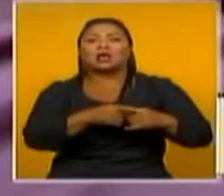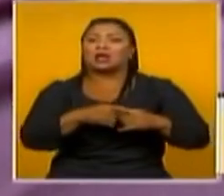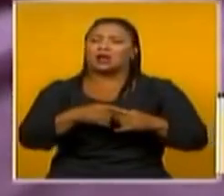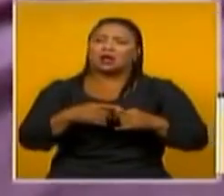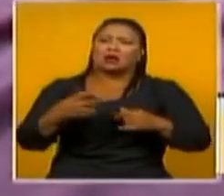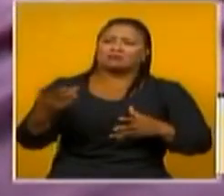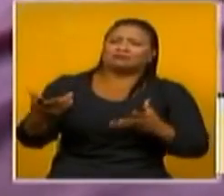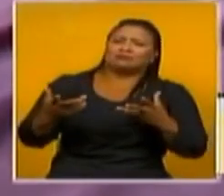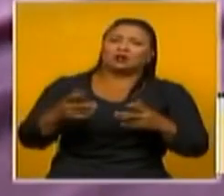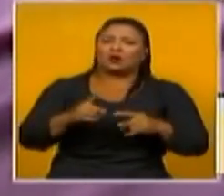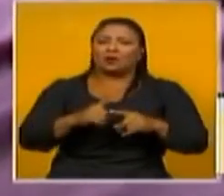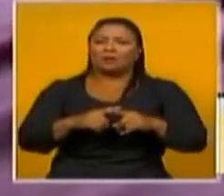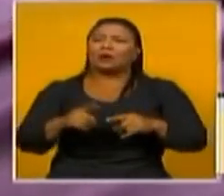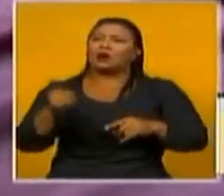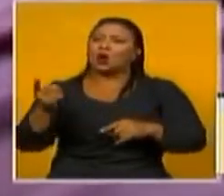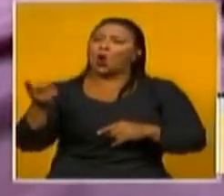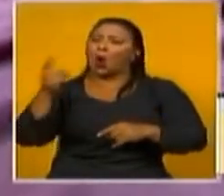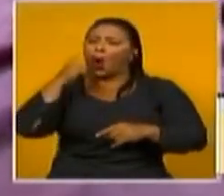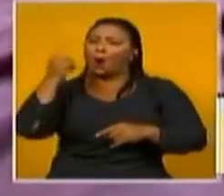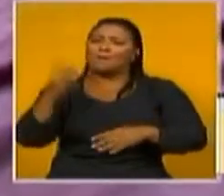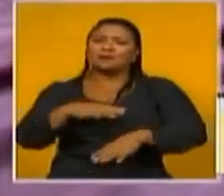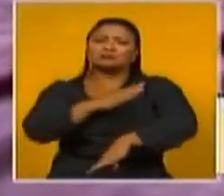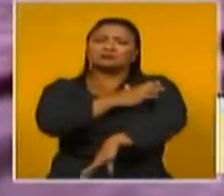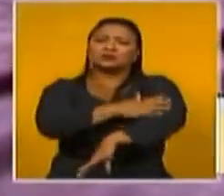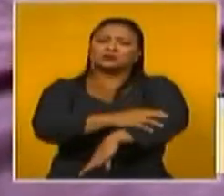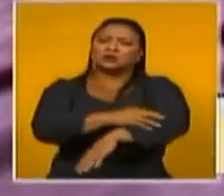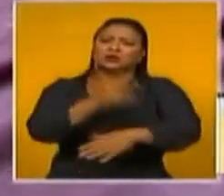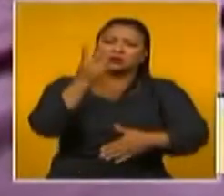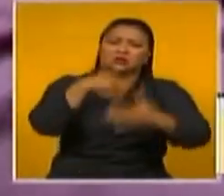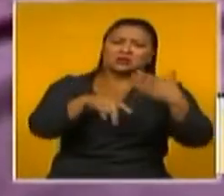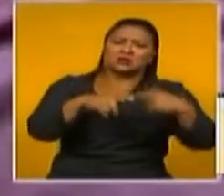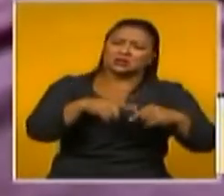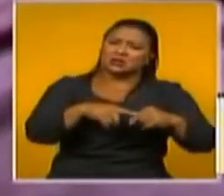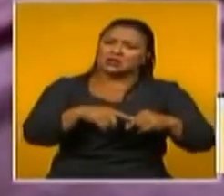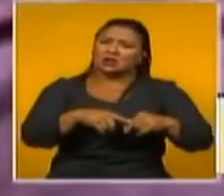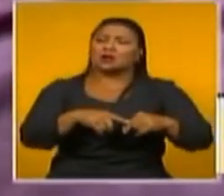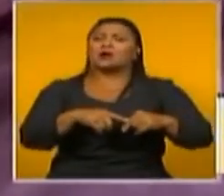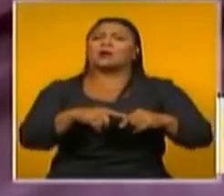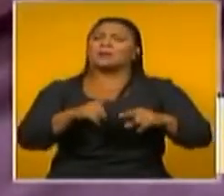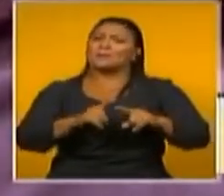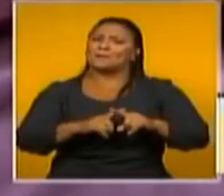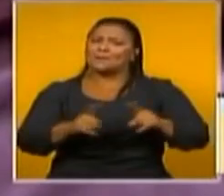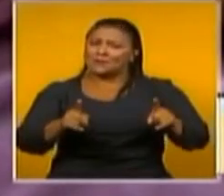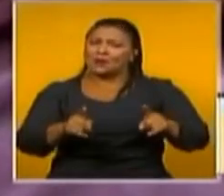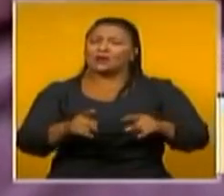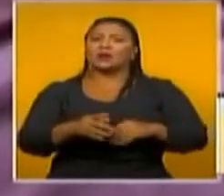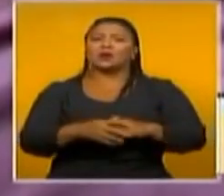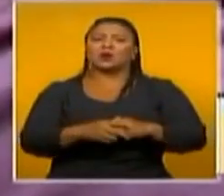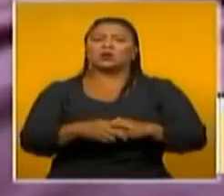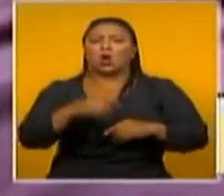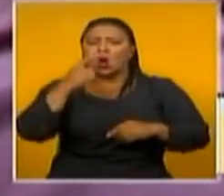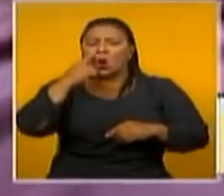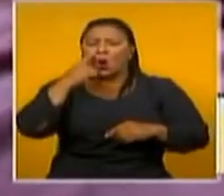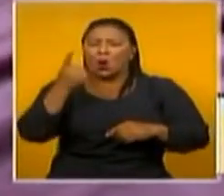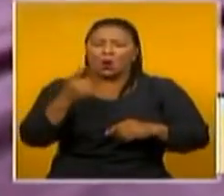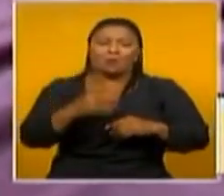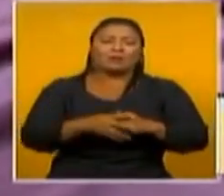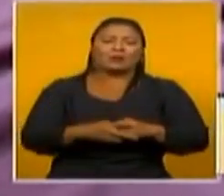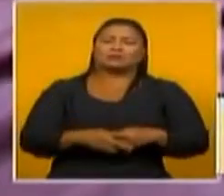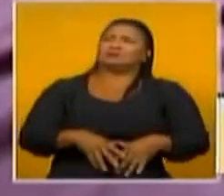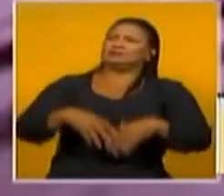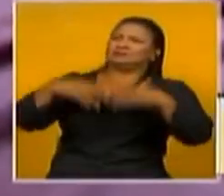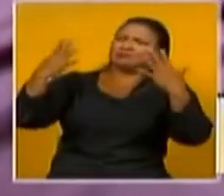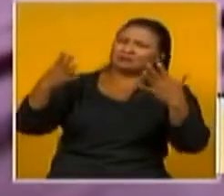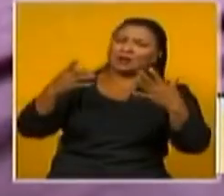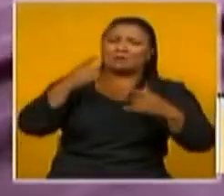detenidos. Que dice que le estaba manoseando a la chiquita, a la hija, que le estaba manoseando todito. El fallecido. Sí, entonces por eso